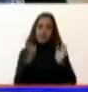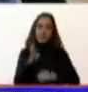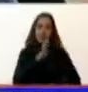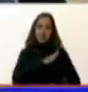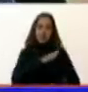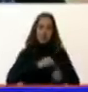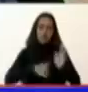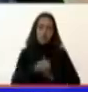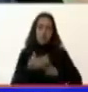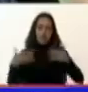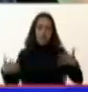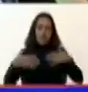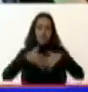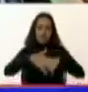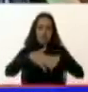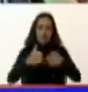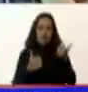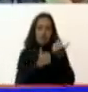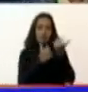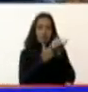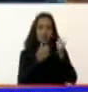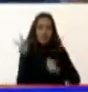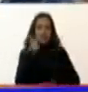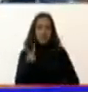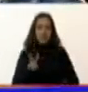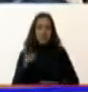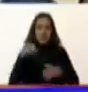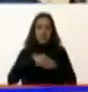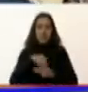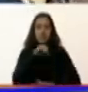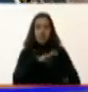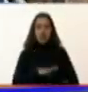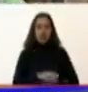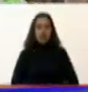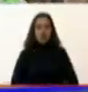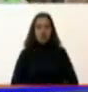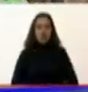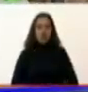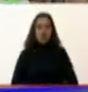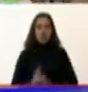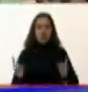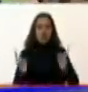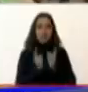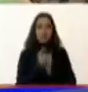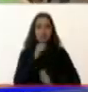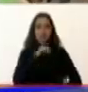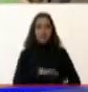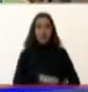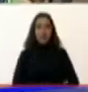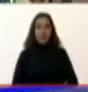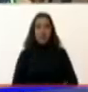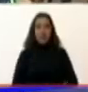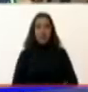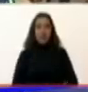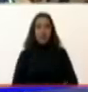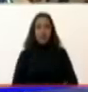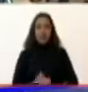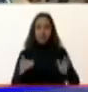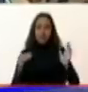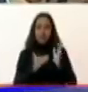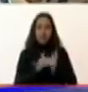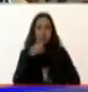más grande marcha para Venezuela en la historia, que es una corta historia allá, y fueron miles de